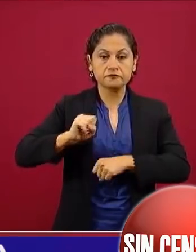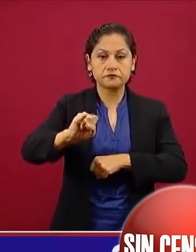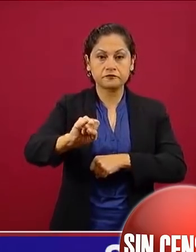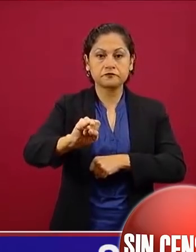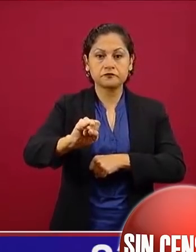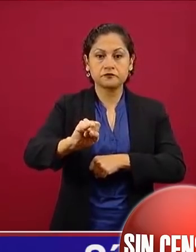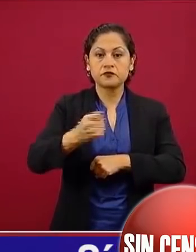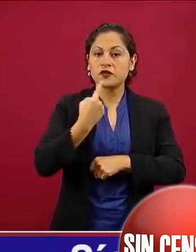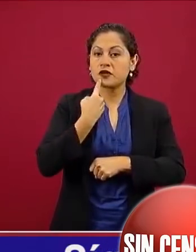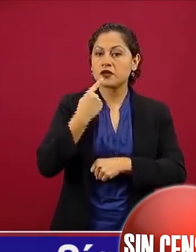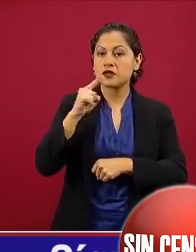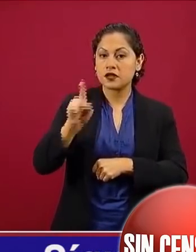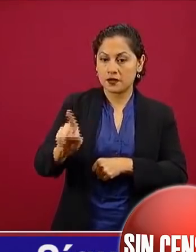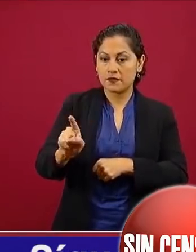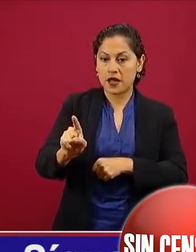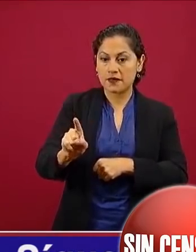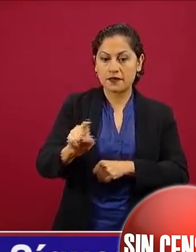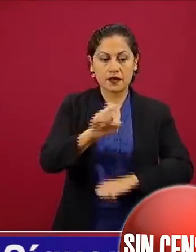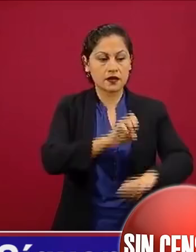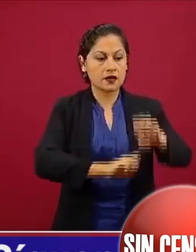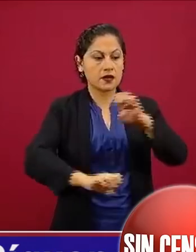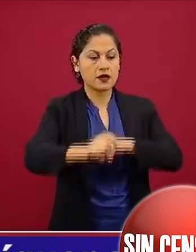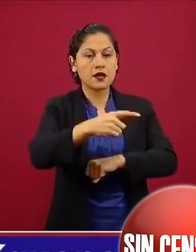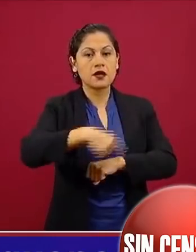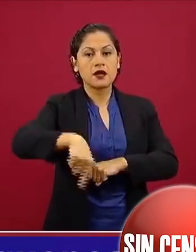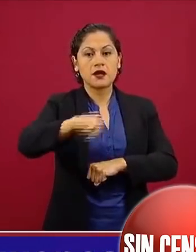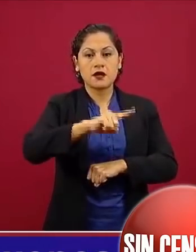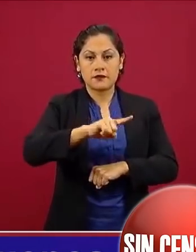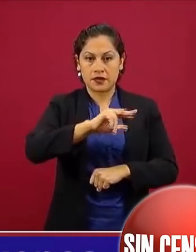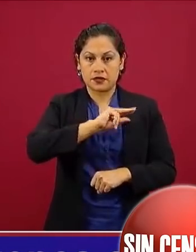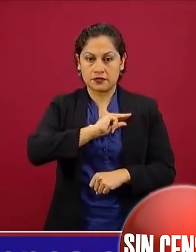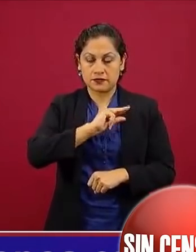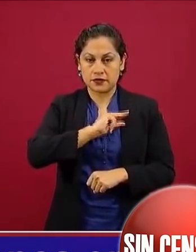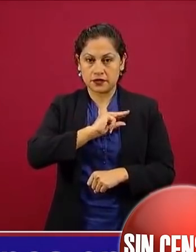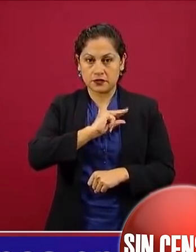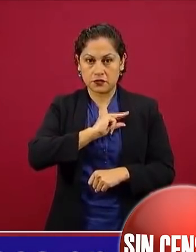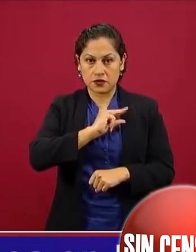recurso de las empresas particulares